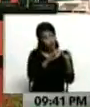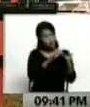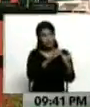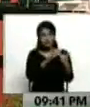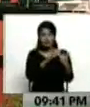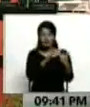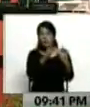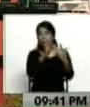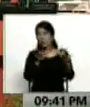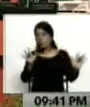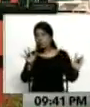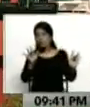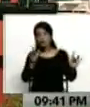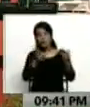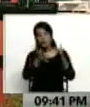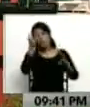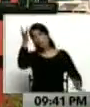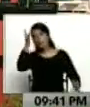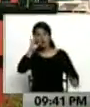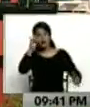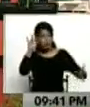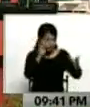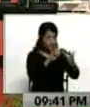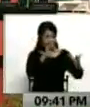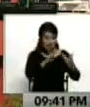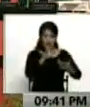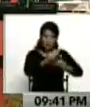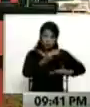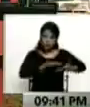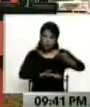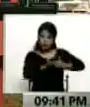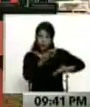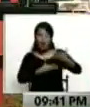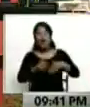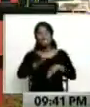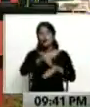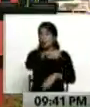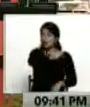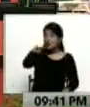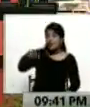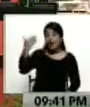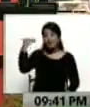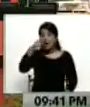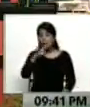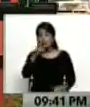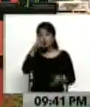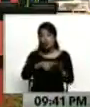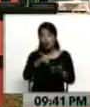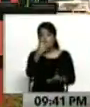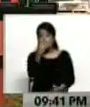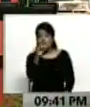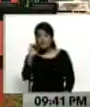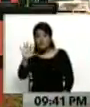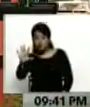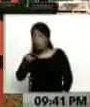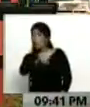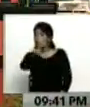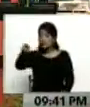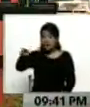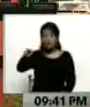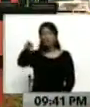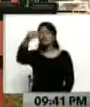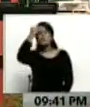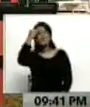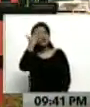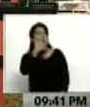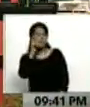haya Porque esos muchachos ustedes que estaban ahí en el 2005 miren así ustedes no lo crean